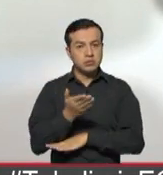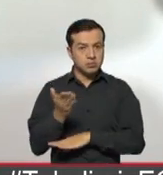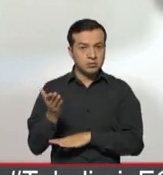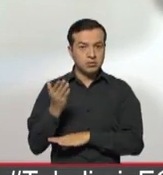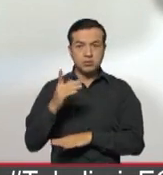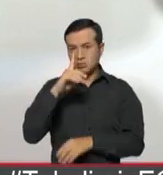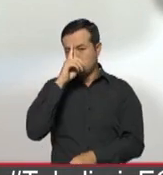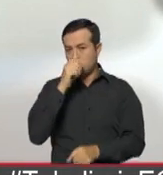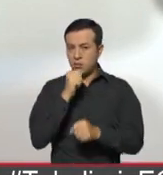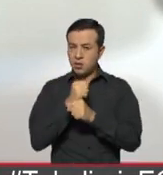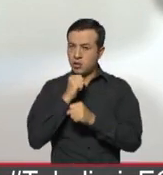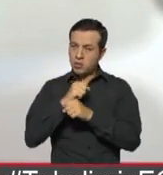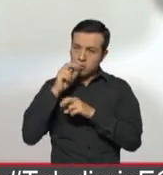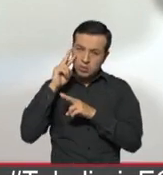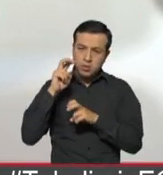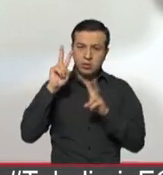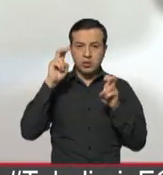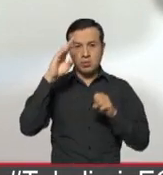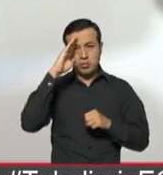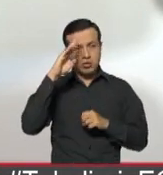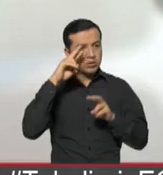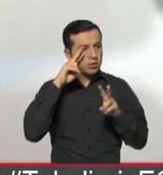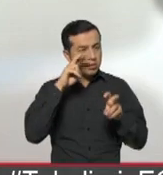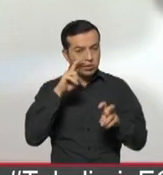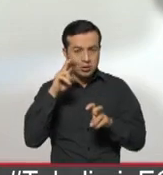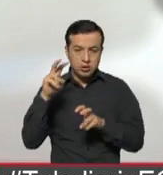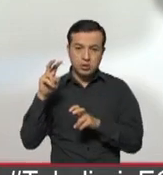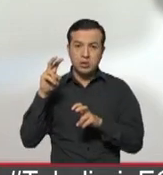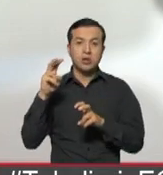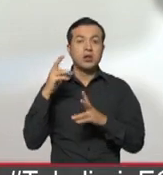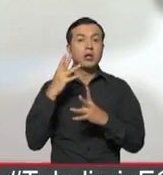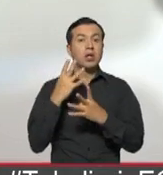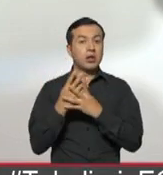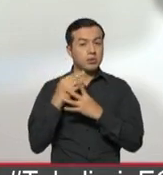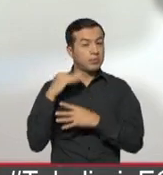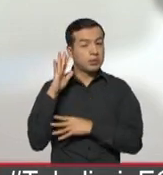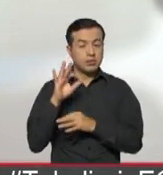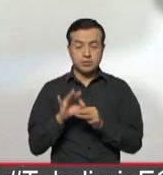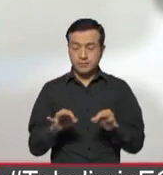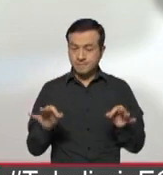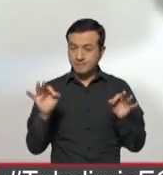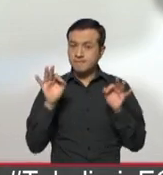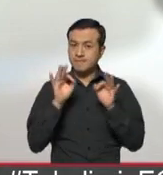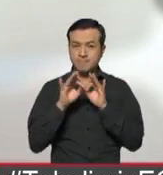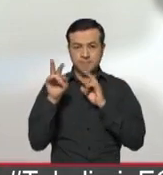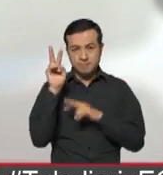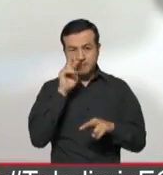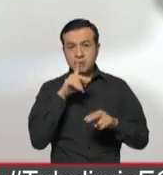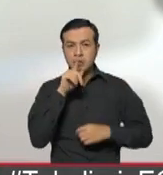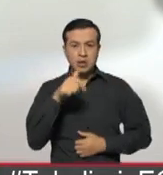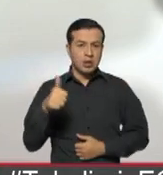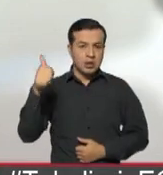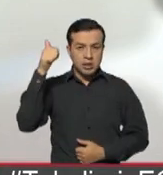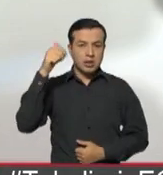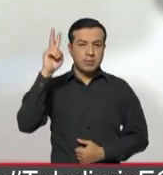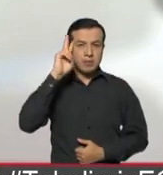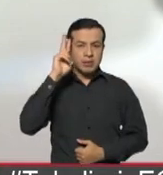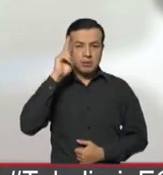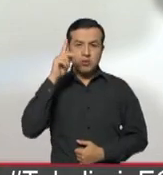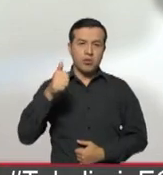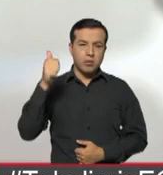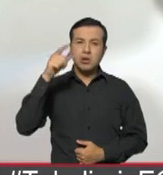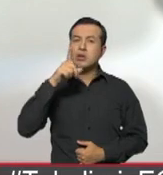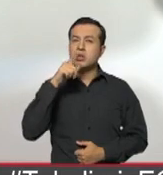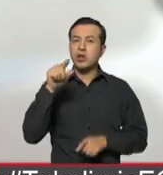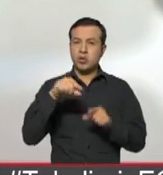un trabajo profundo en temas de inteligencia penitenciaria. Es necesario identificar los cabecillas de las bandas,